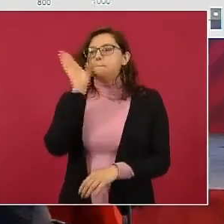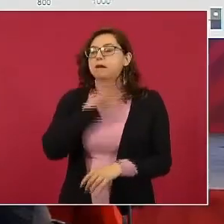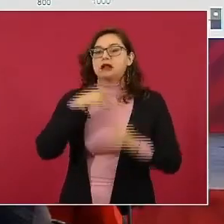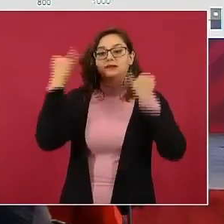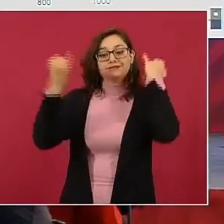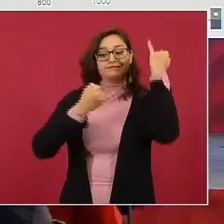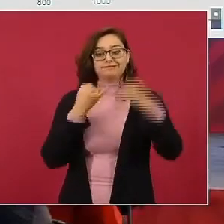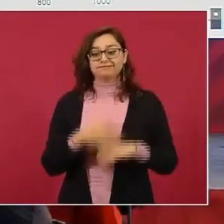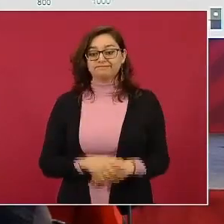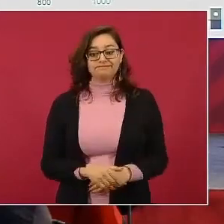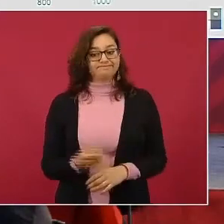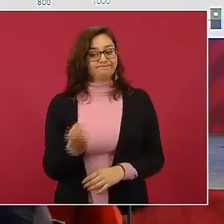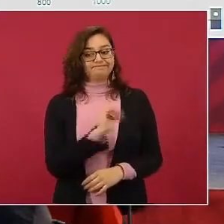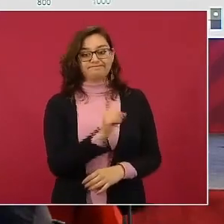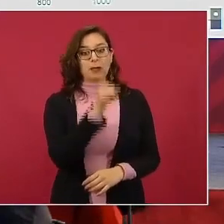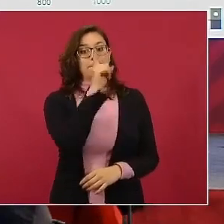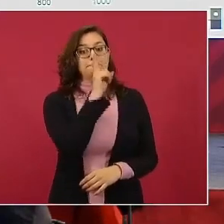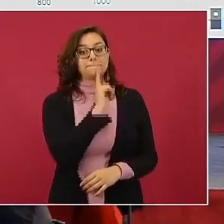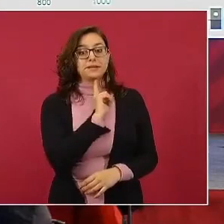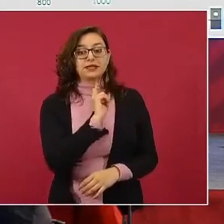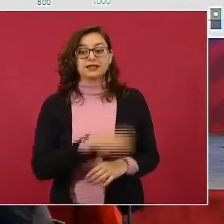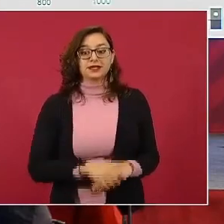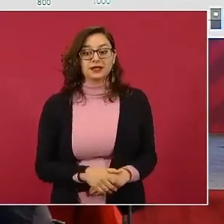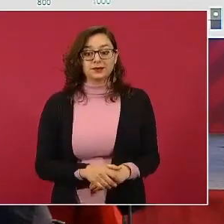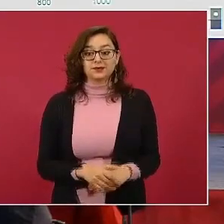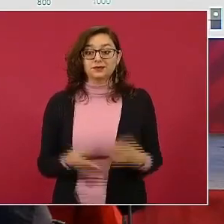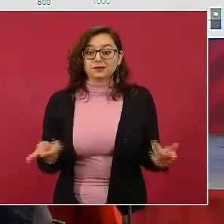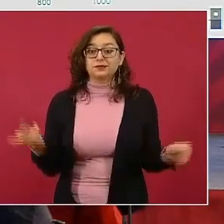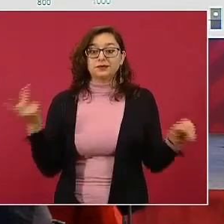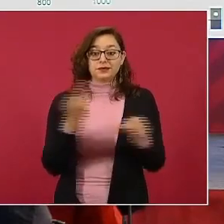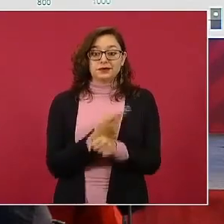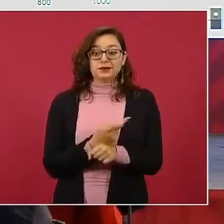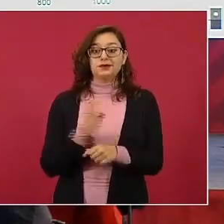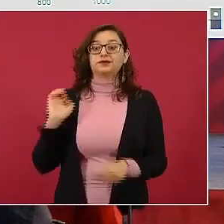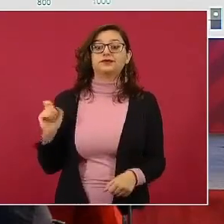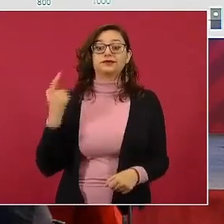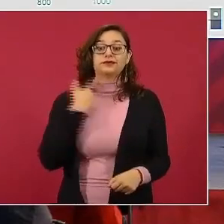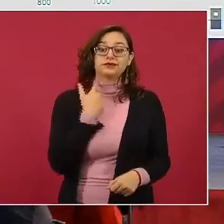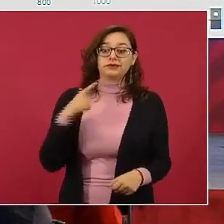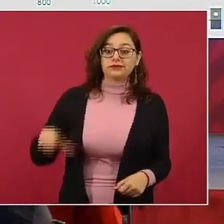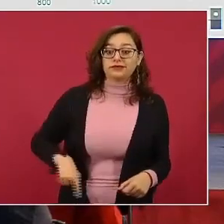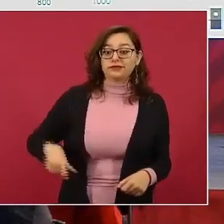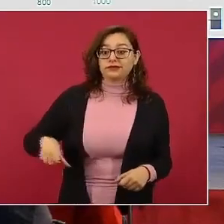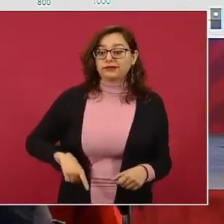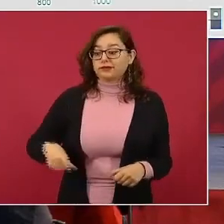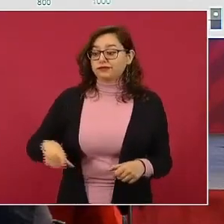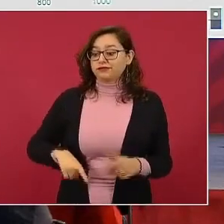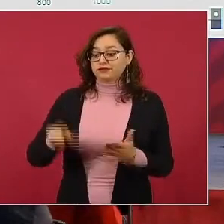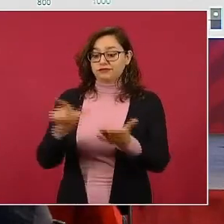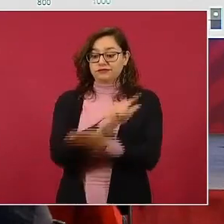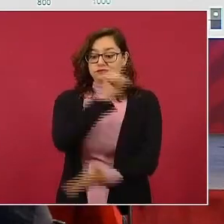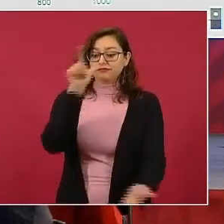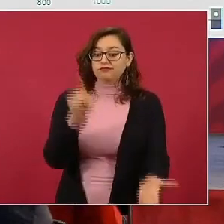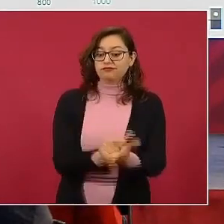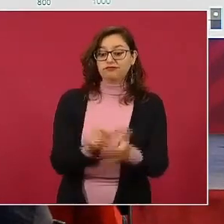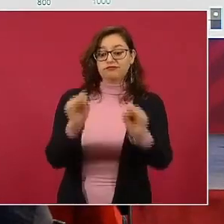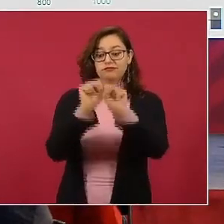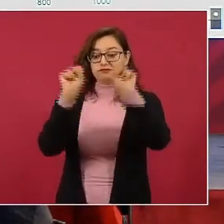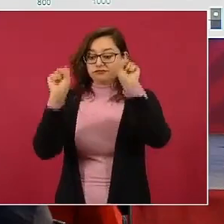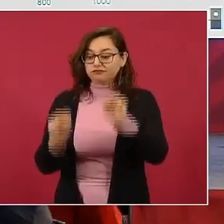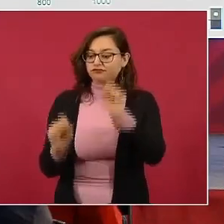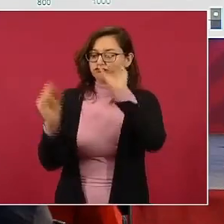No es verdad, es producto de un sistema tarifario que venimos arrastrando, injusto e